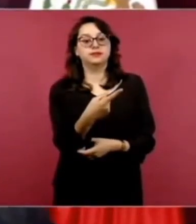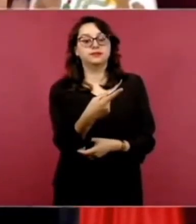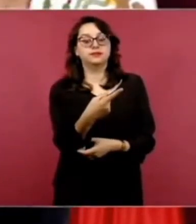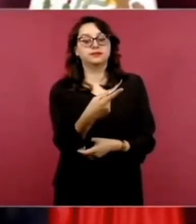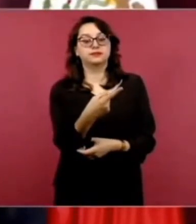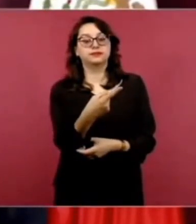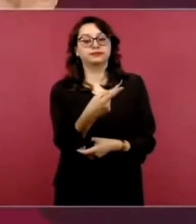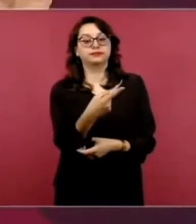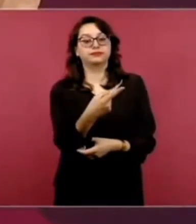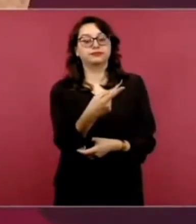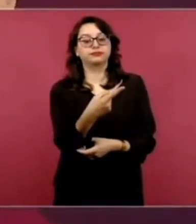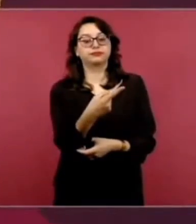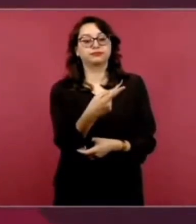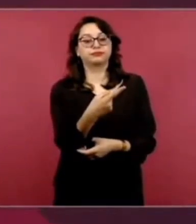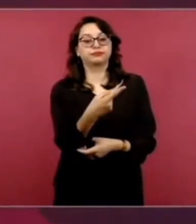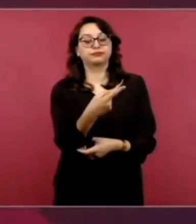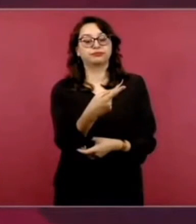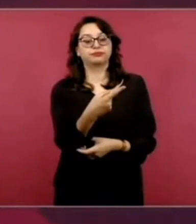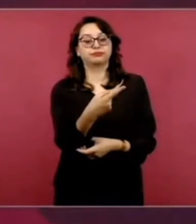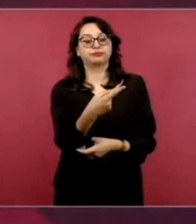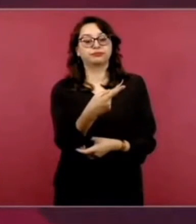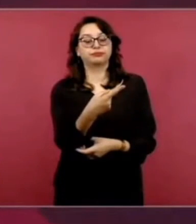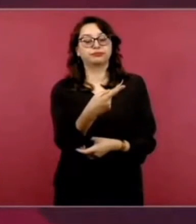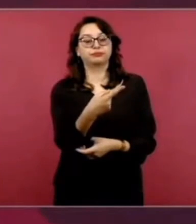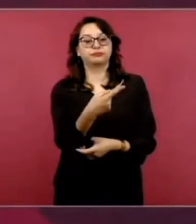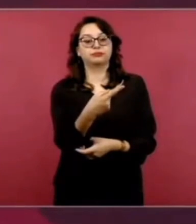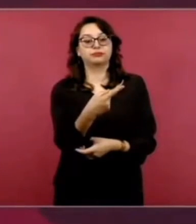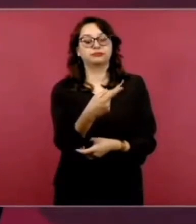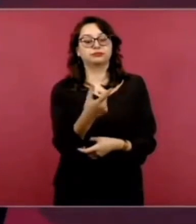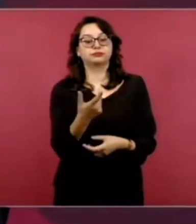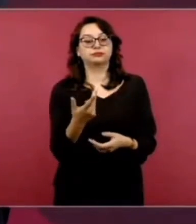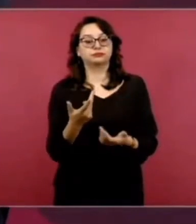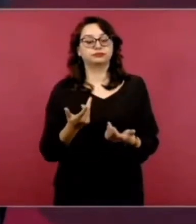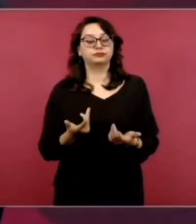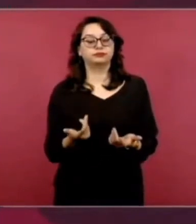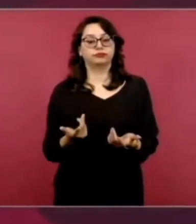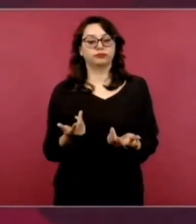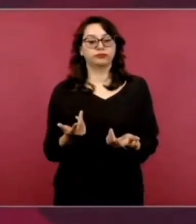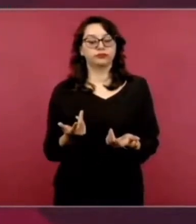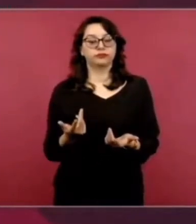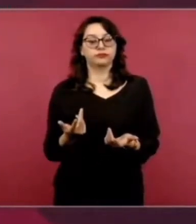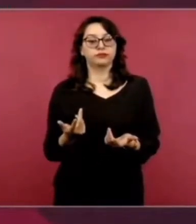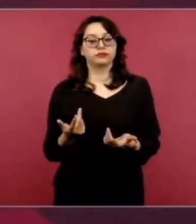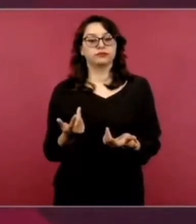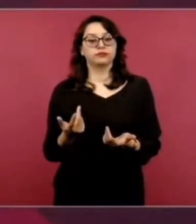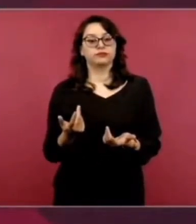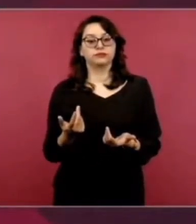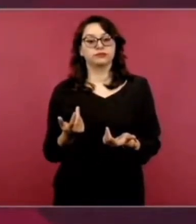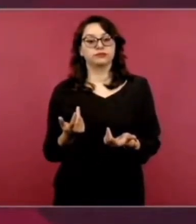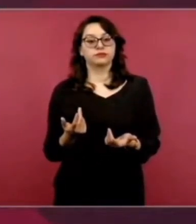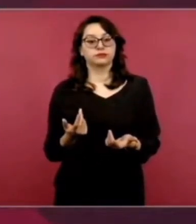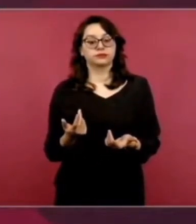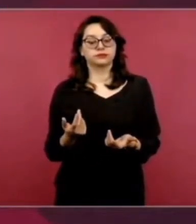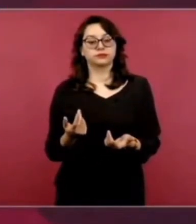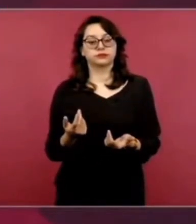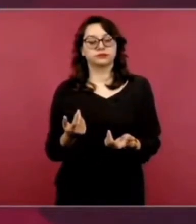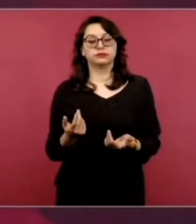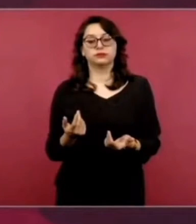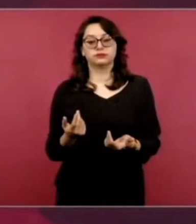no hay otro estado o no hay otros estados